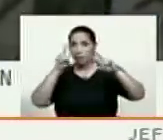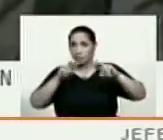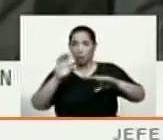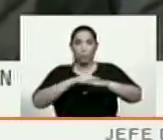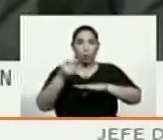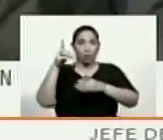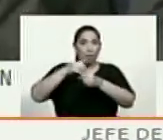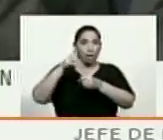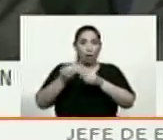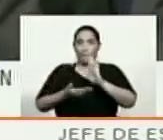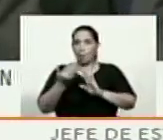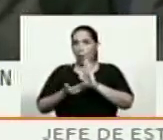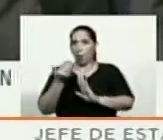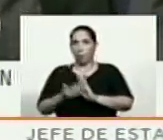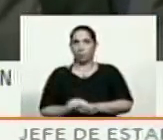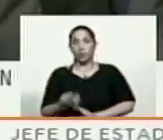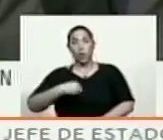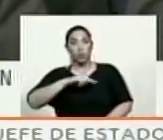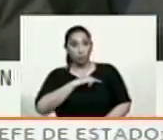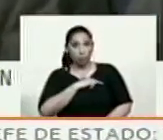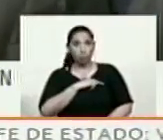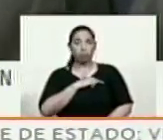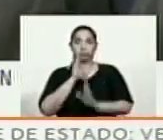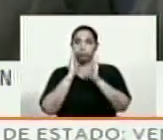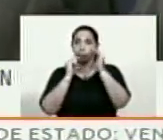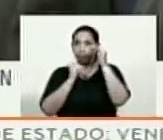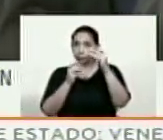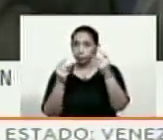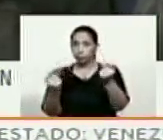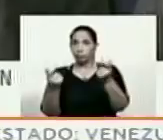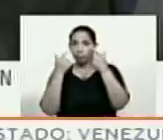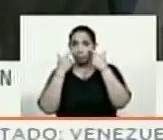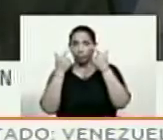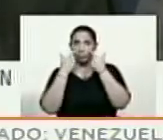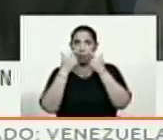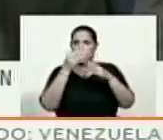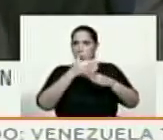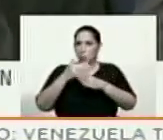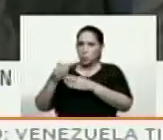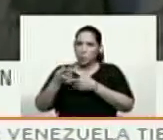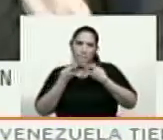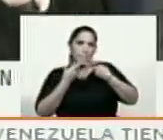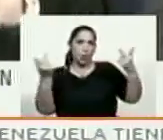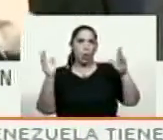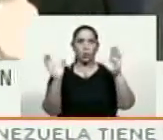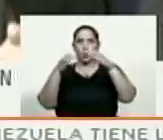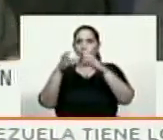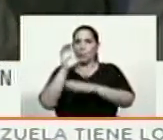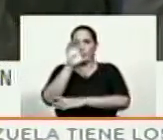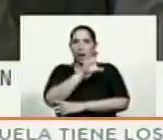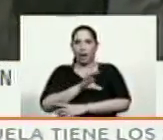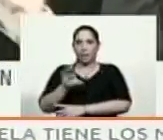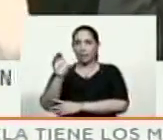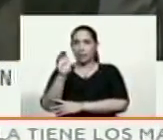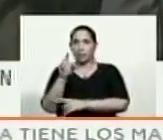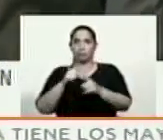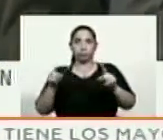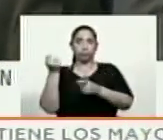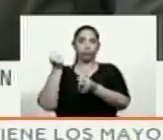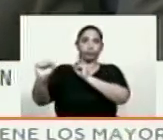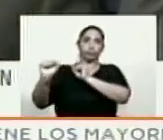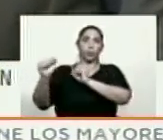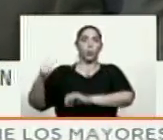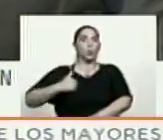son datos rigurosos y nosotros estamos atentos y hemos compartido la información con este grupo de países para evitar cualquier